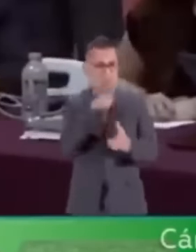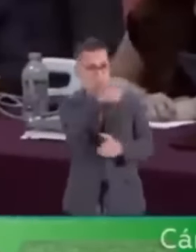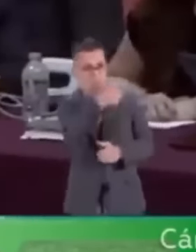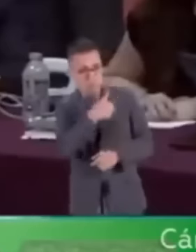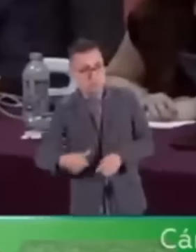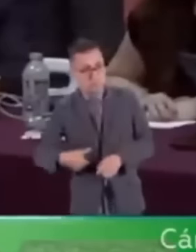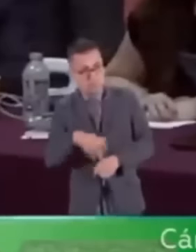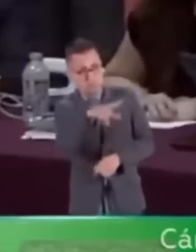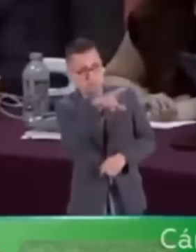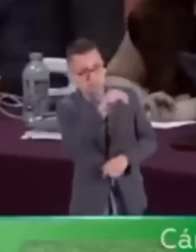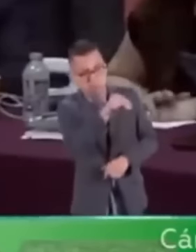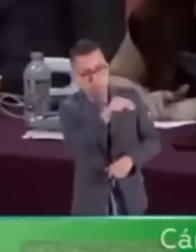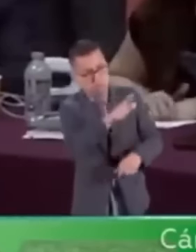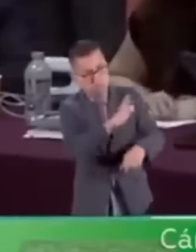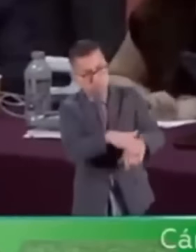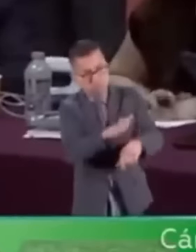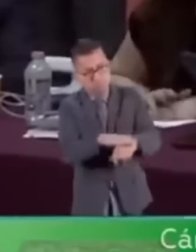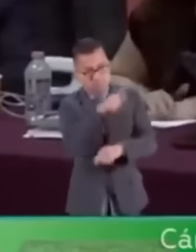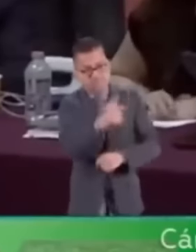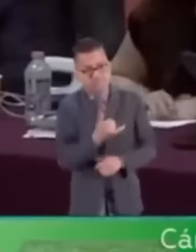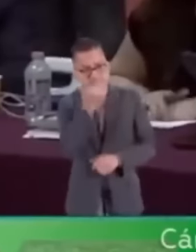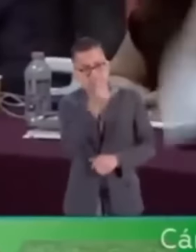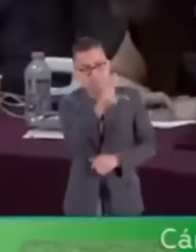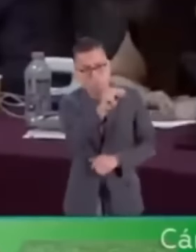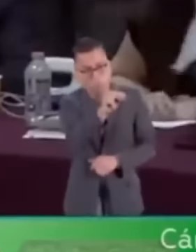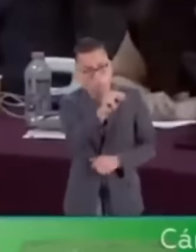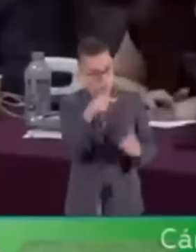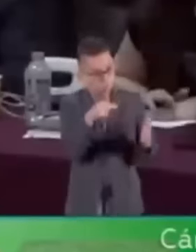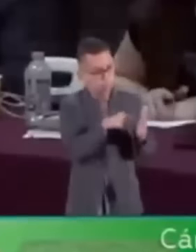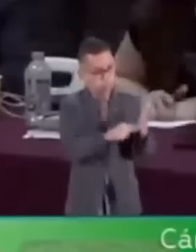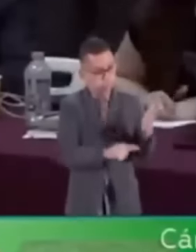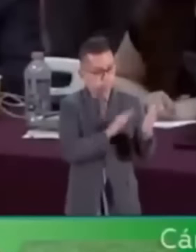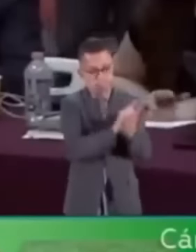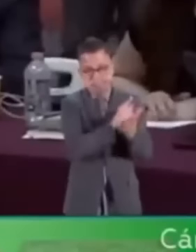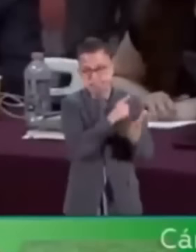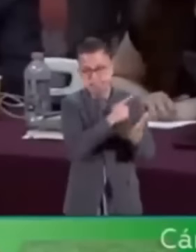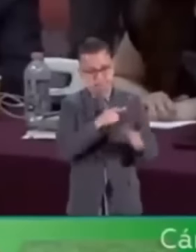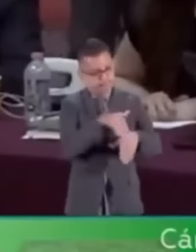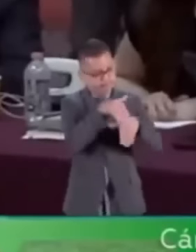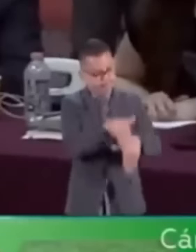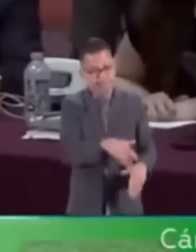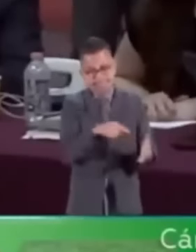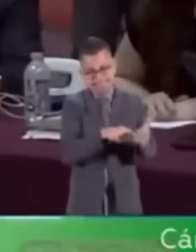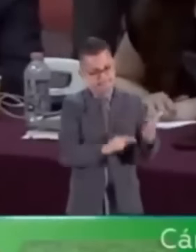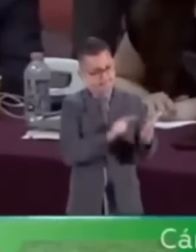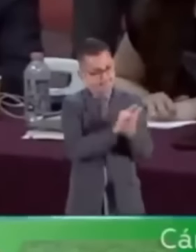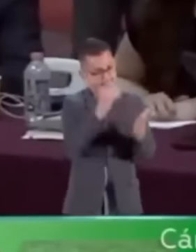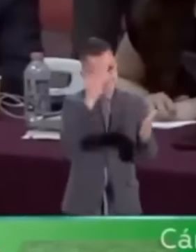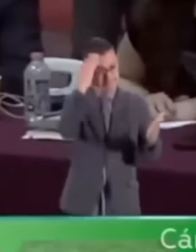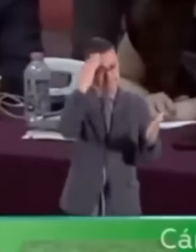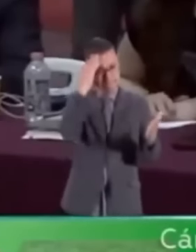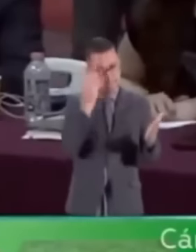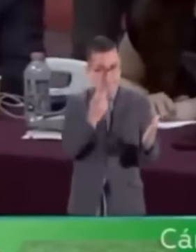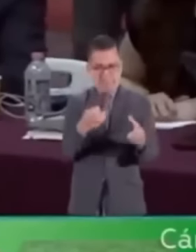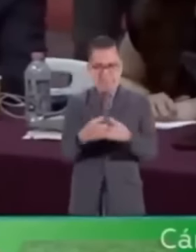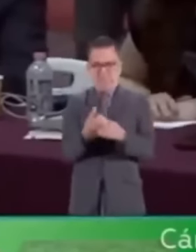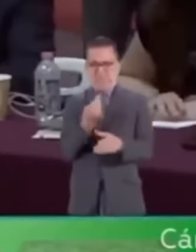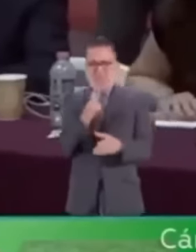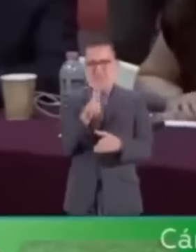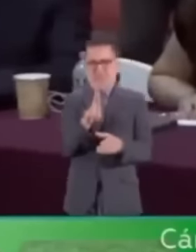presidente, no te equivoques, aquí hay una ley y la ley es la ley. Así tiene que ser. Y